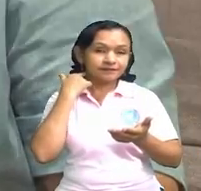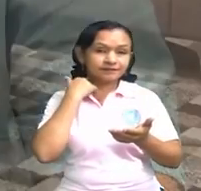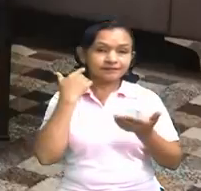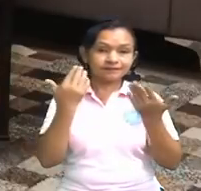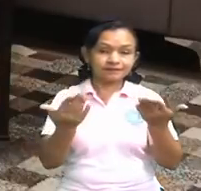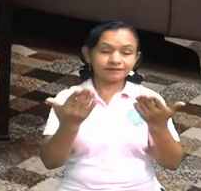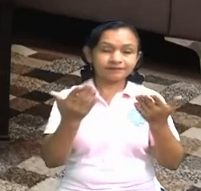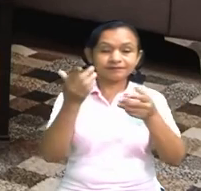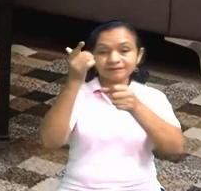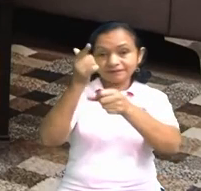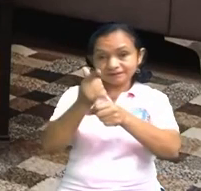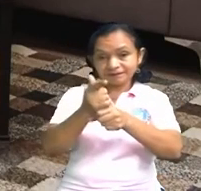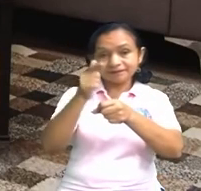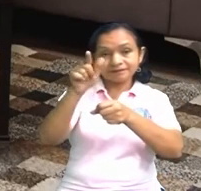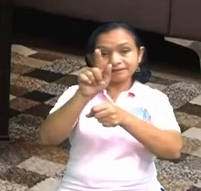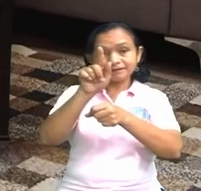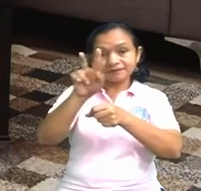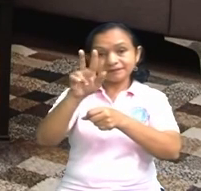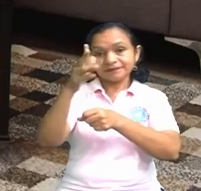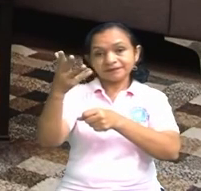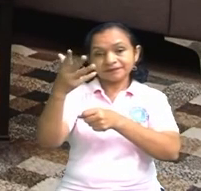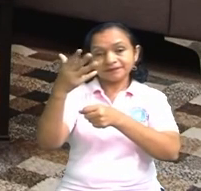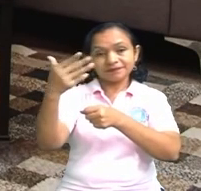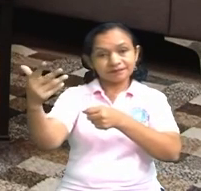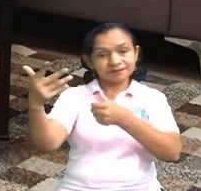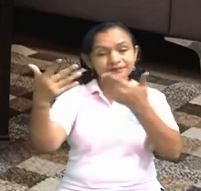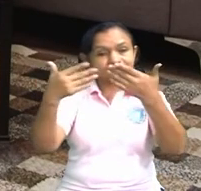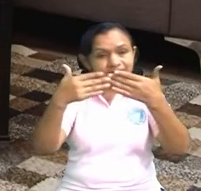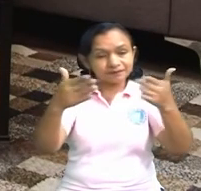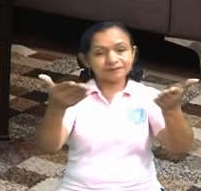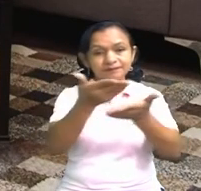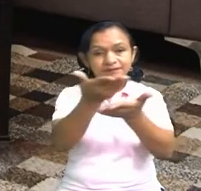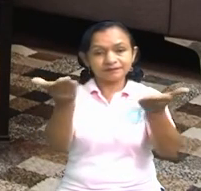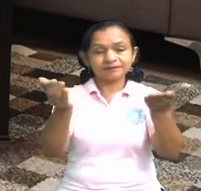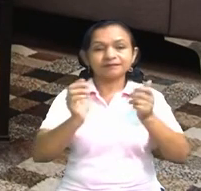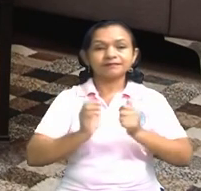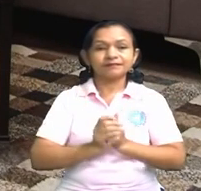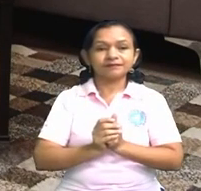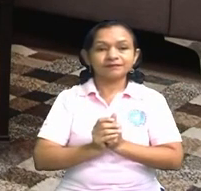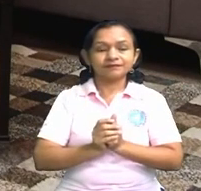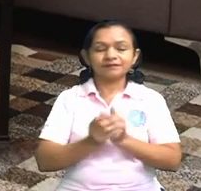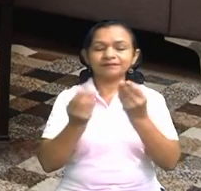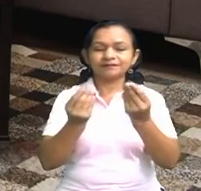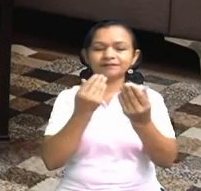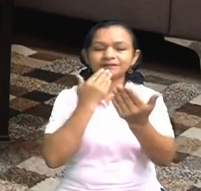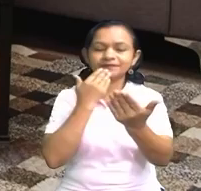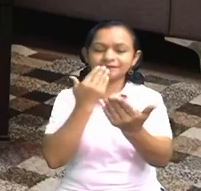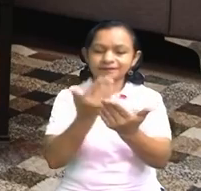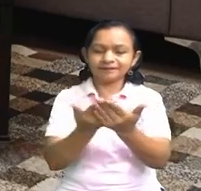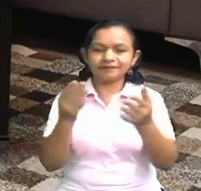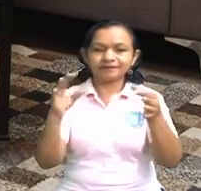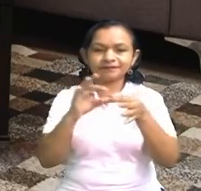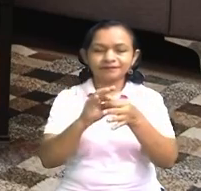las cámaras del canal parlamentario están abiertas para ustedes ahí. Muchas gracias por